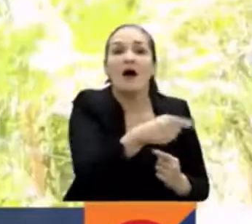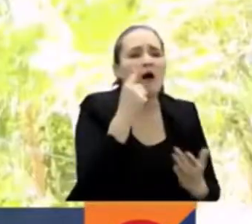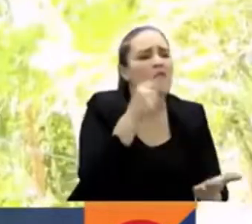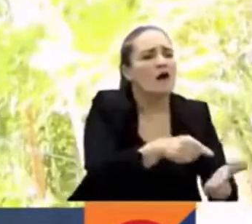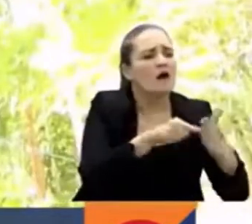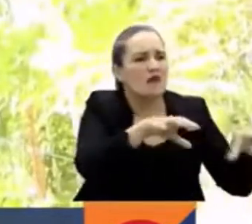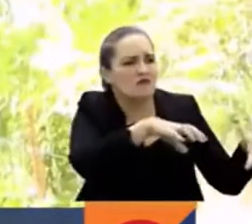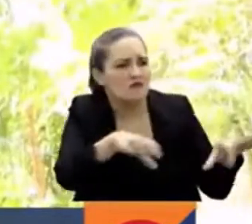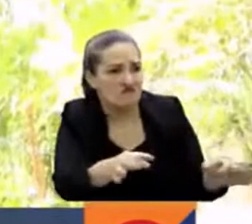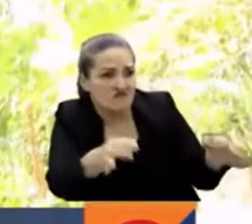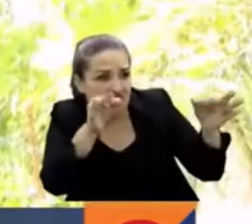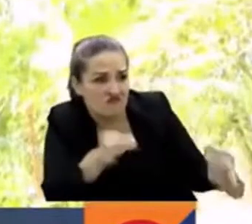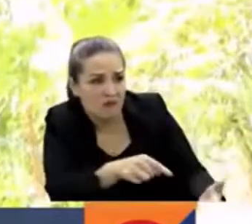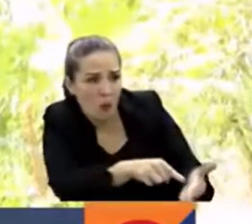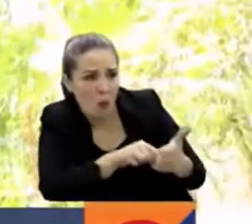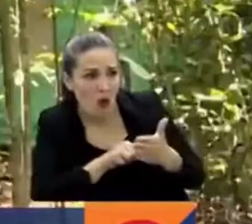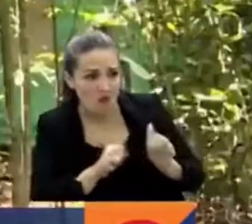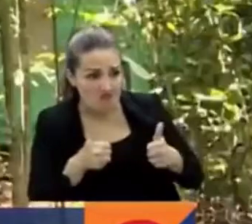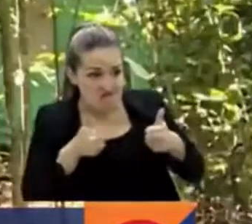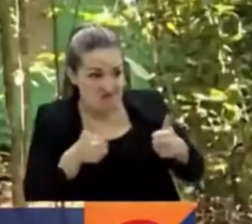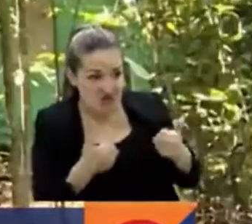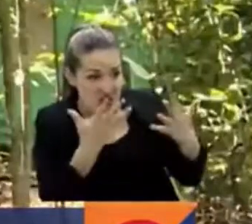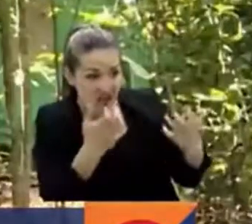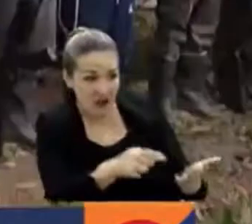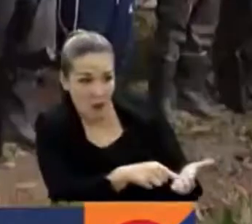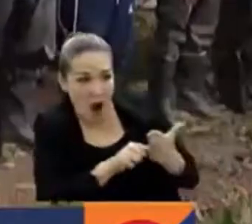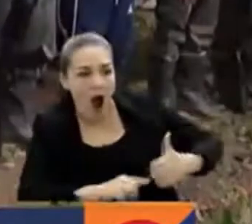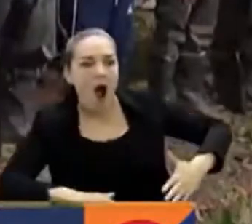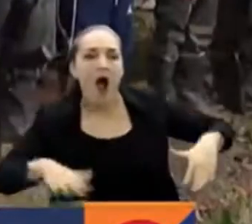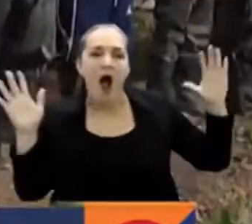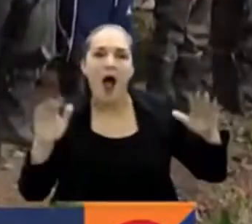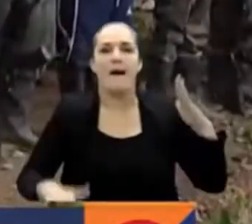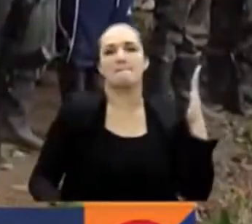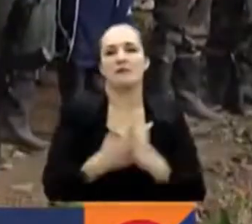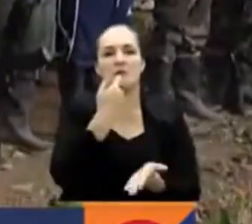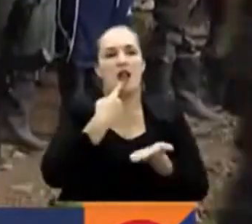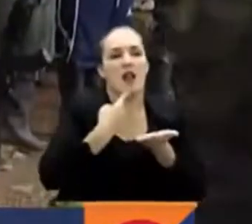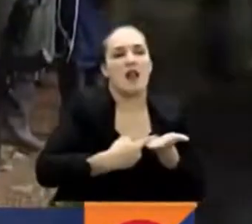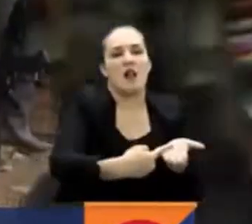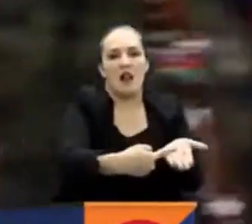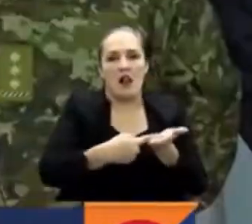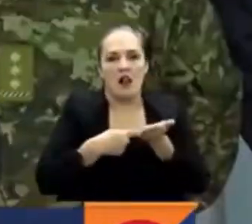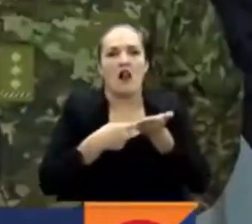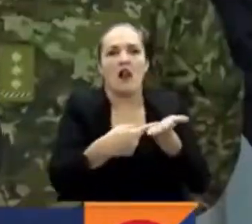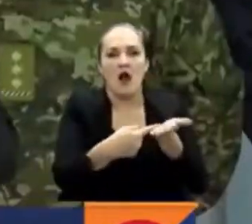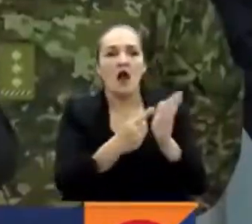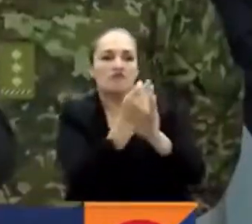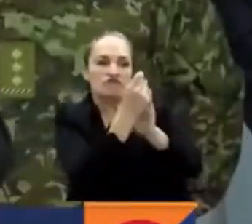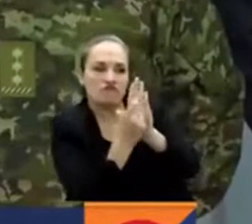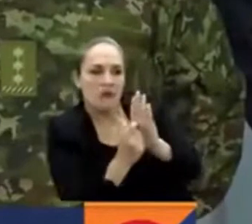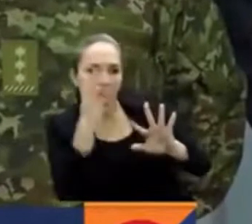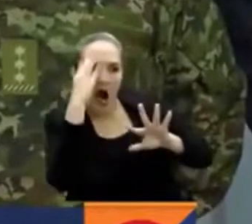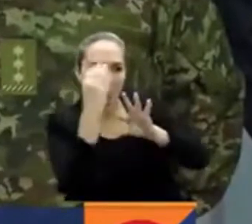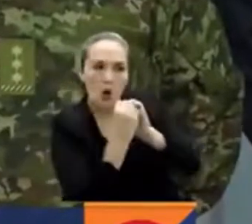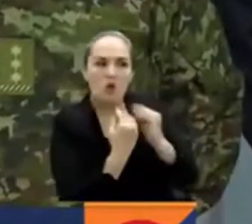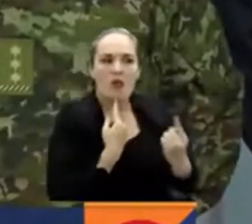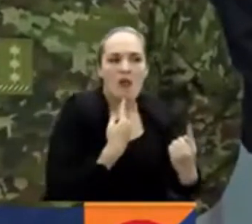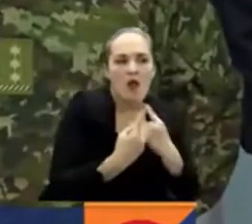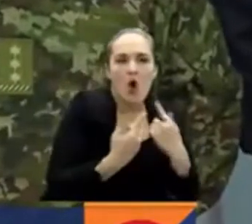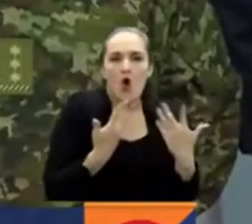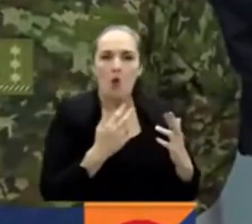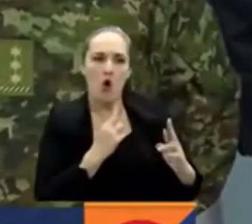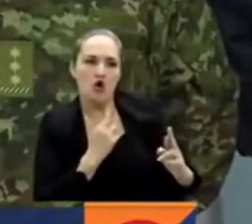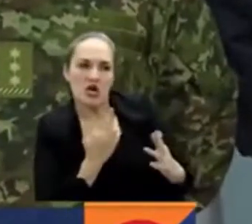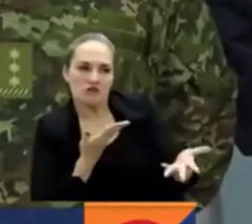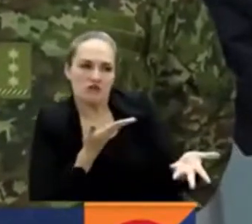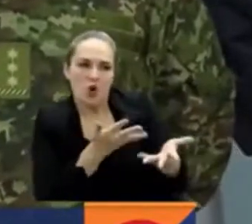voluntad concreta, material, podemos empezar a diferenciar los términos de relación en el